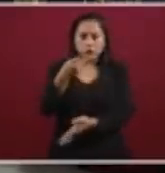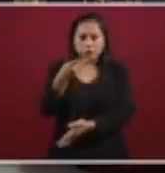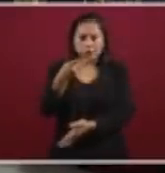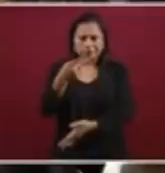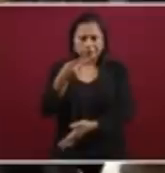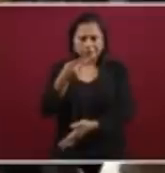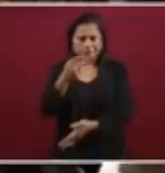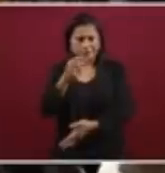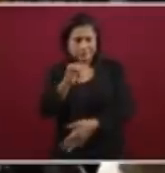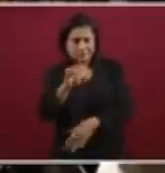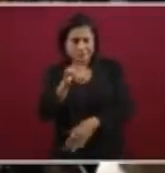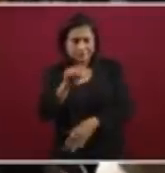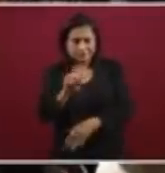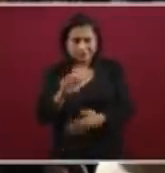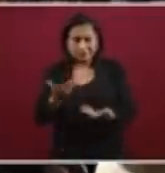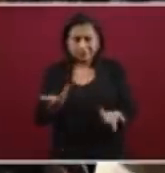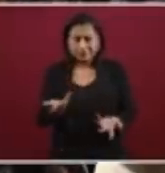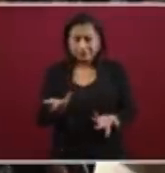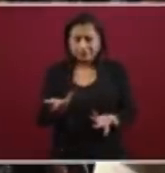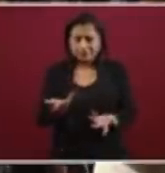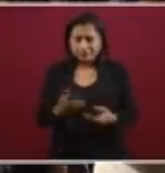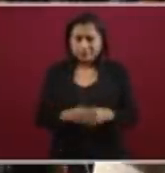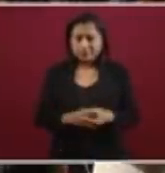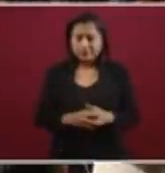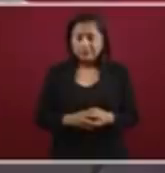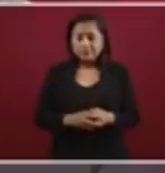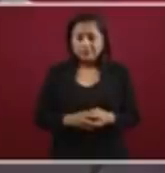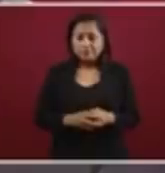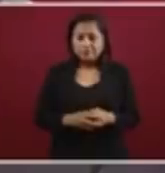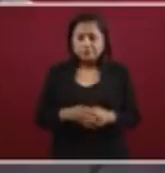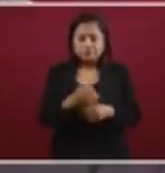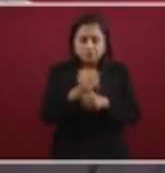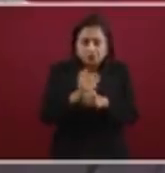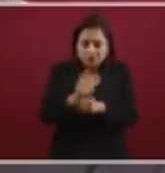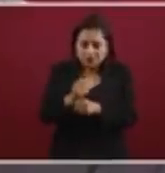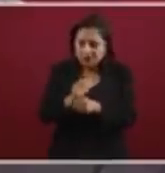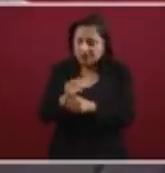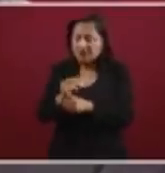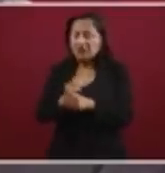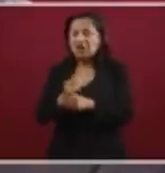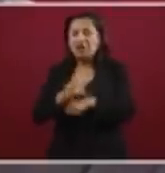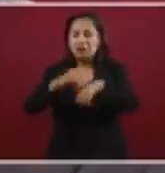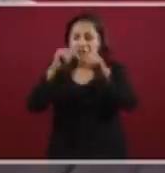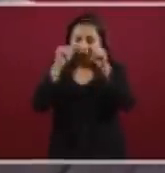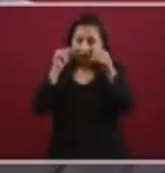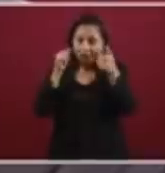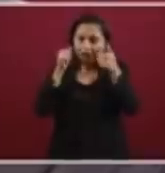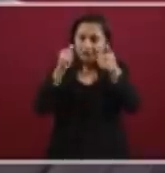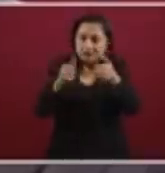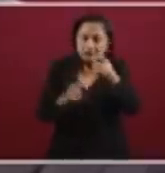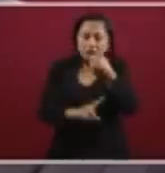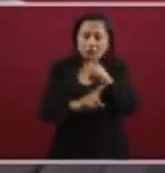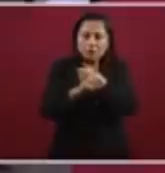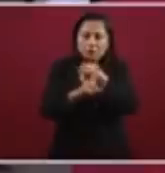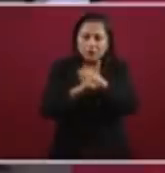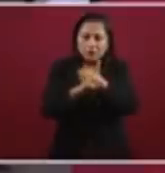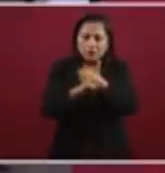reponiéndose el procedimiento investigando atendiendo el asunto